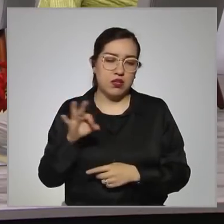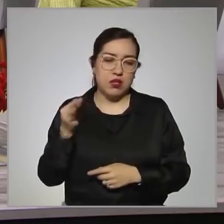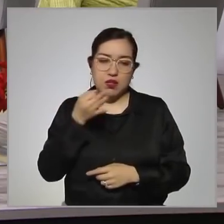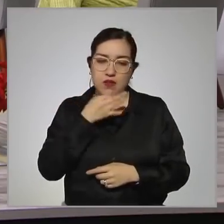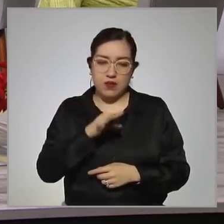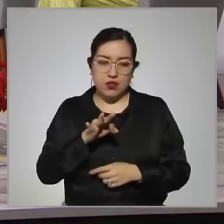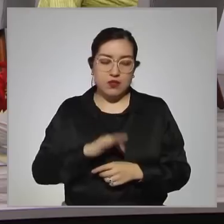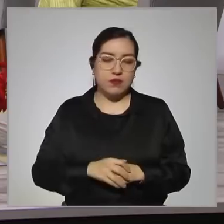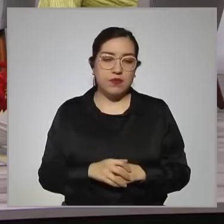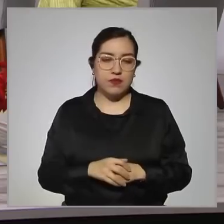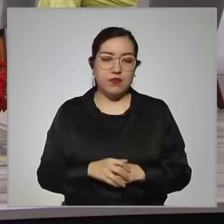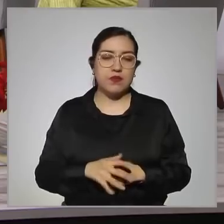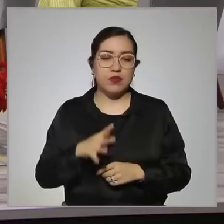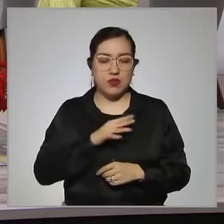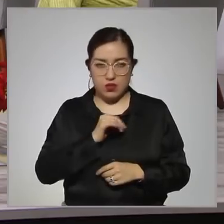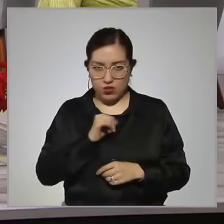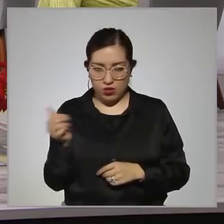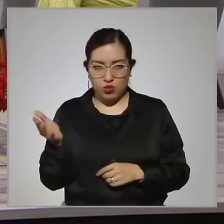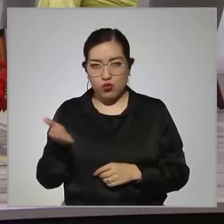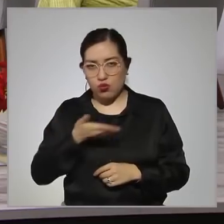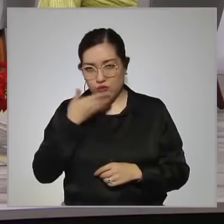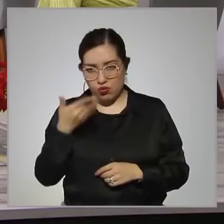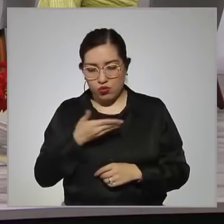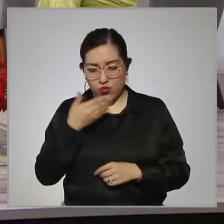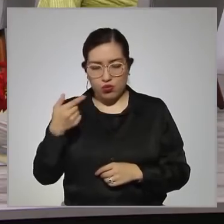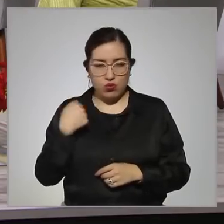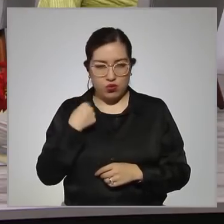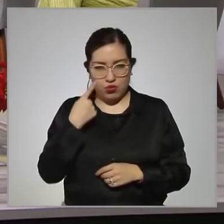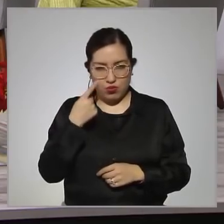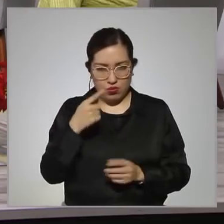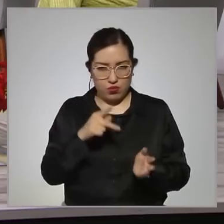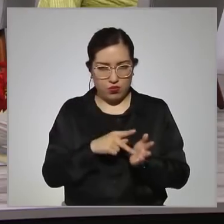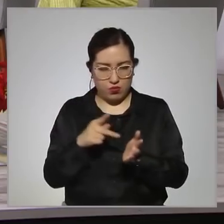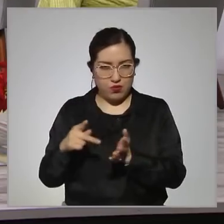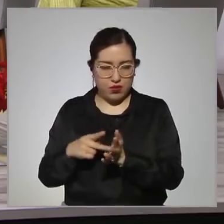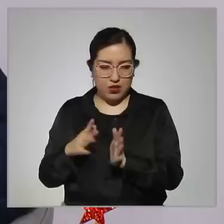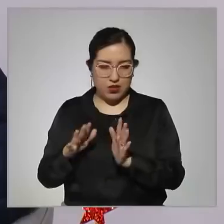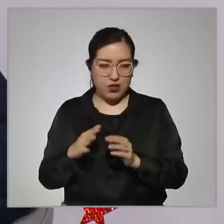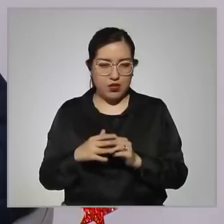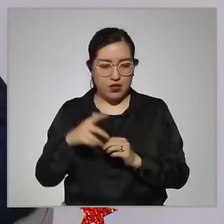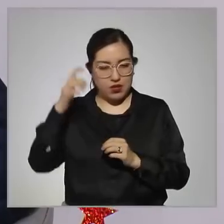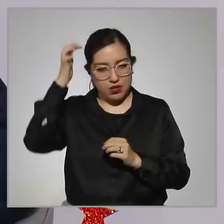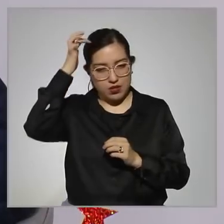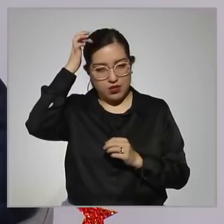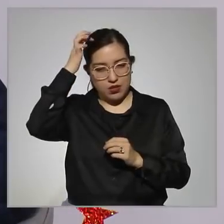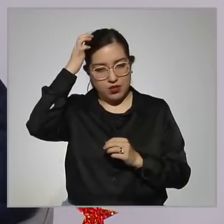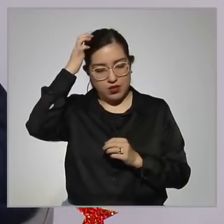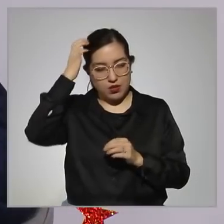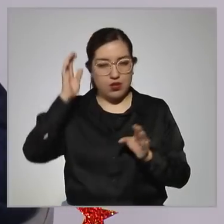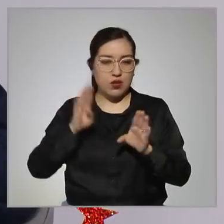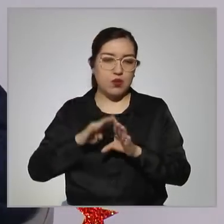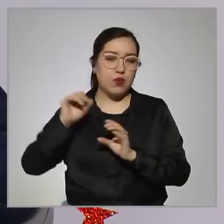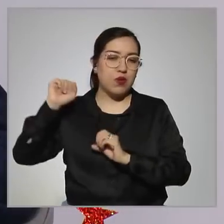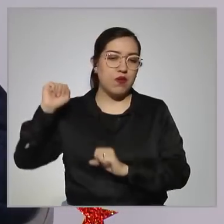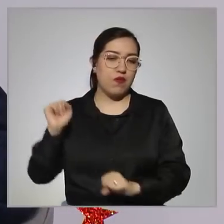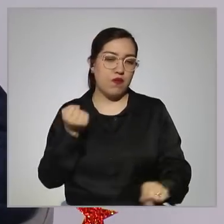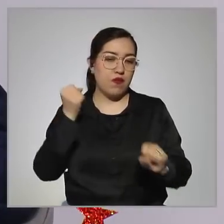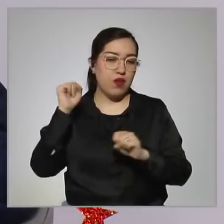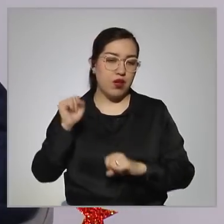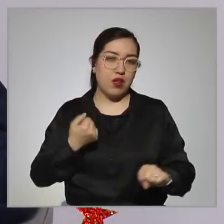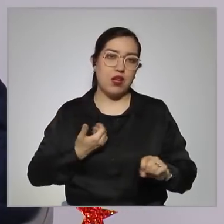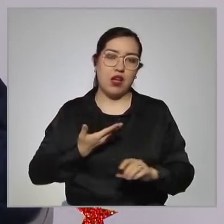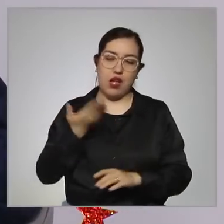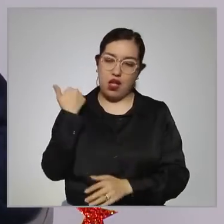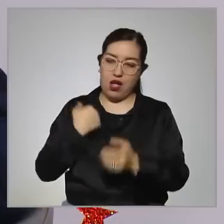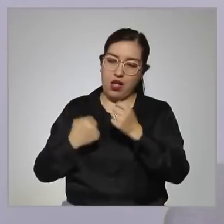así. Otro ritual que yo lo he visto, no en casa, pero es la escoba. Para barrer barrer la el escoba. año